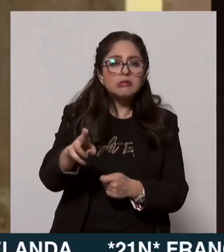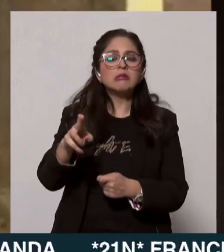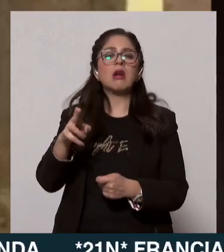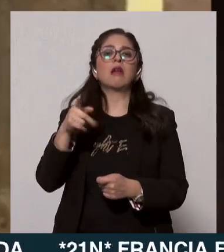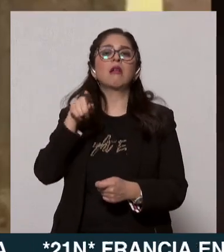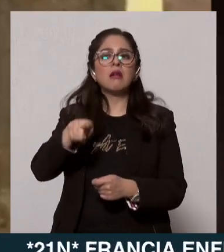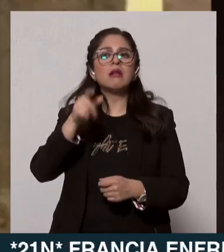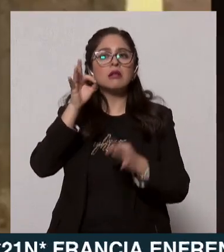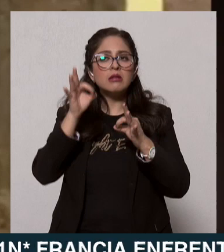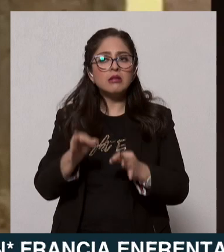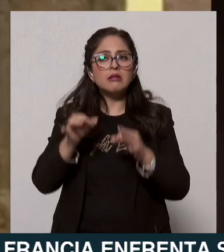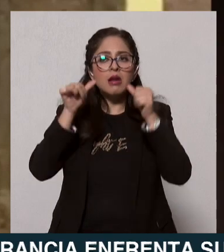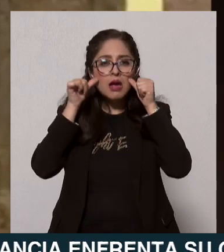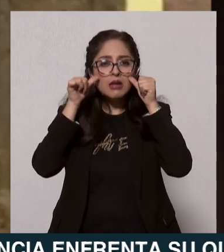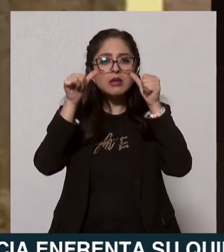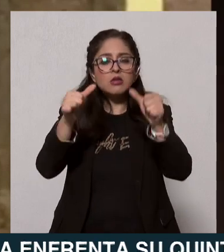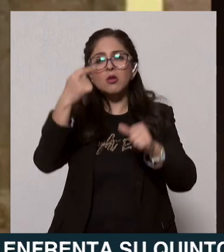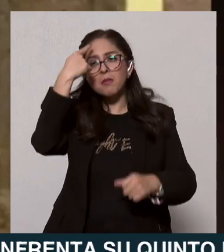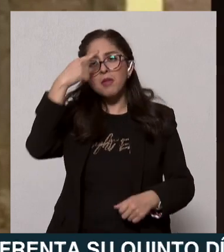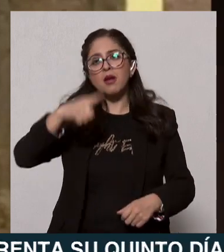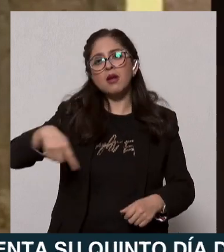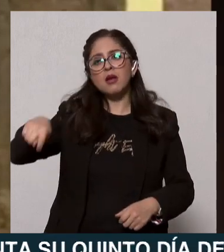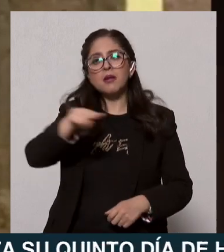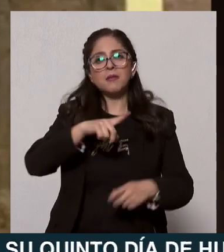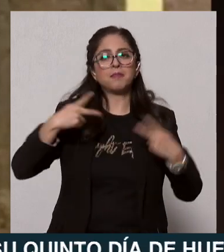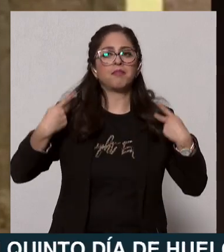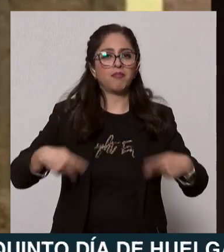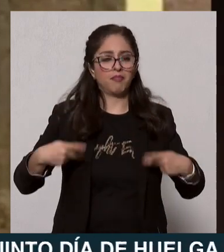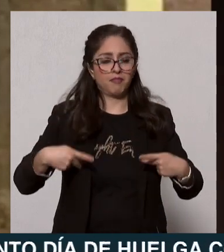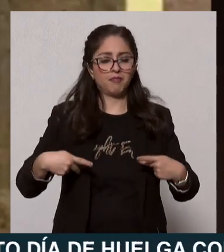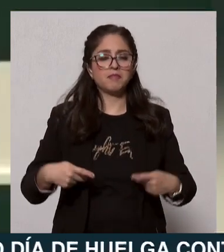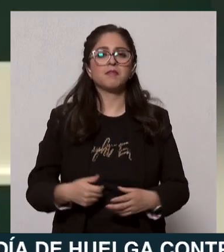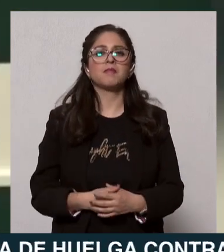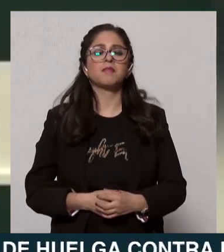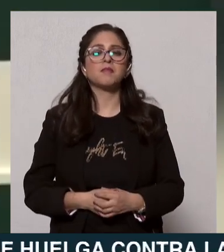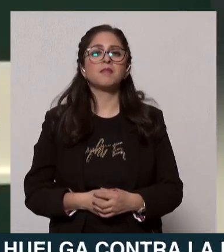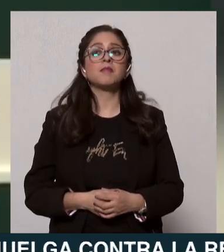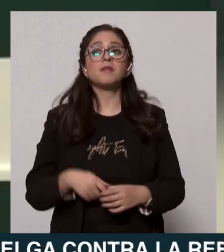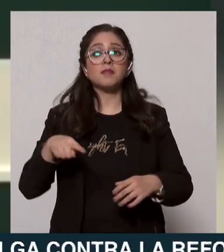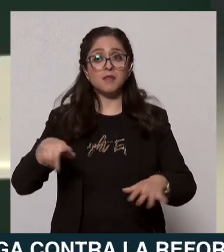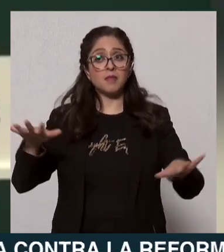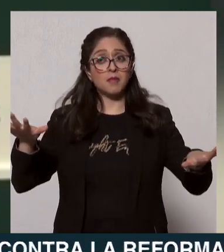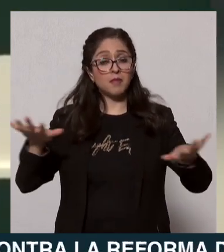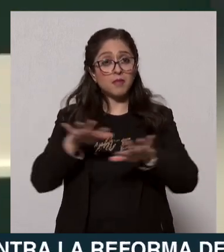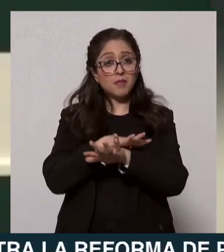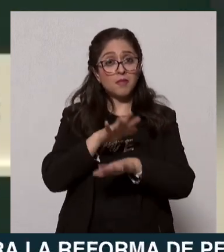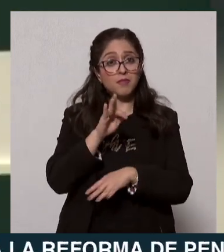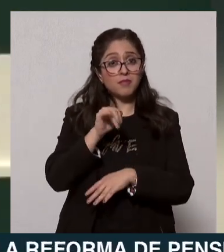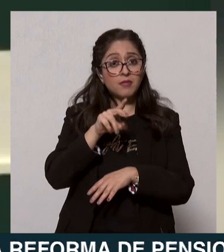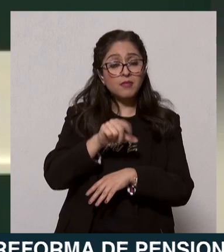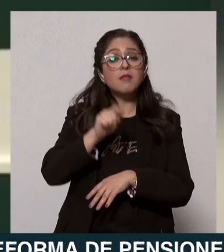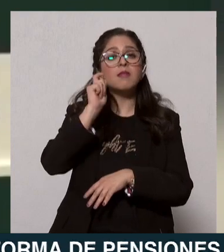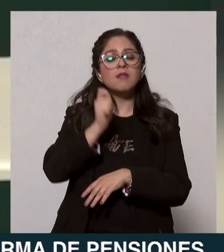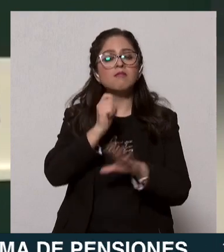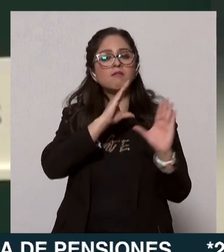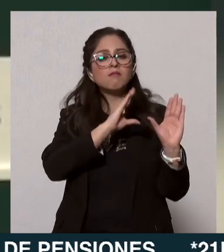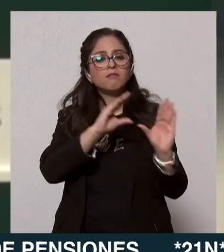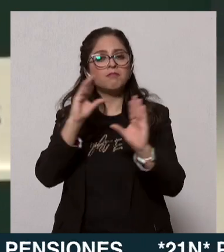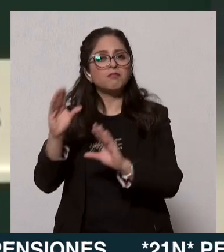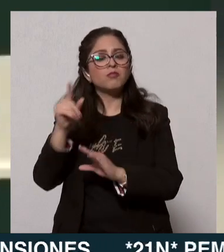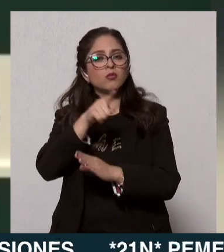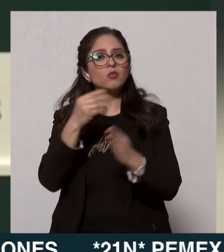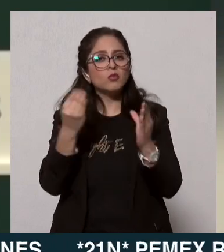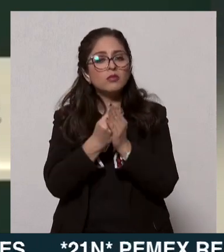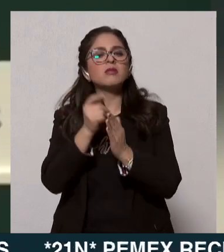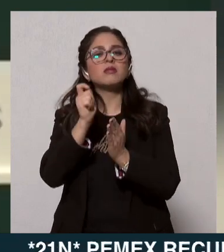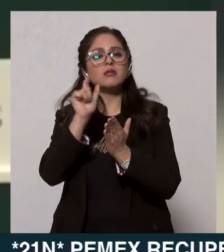se dé una atención mucho más personalizada. Por supuesto que también un cambio importante de la Fiscalía es la capacitación. Se establece en la ley de